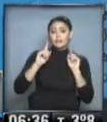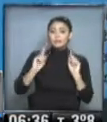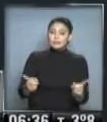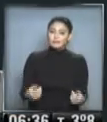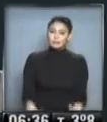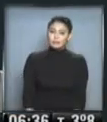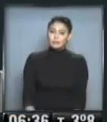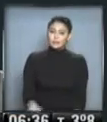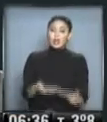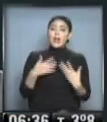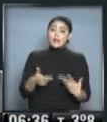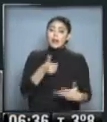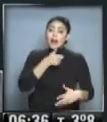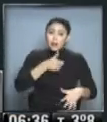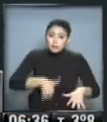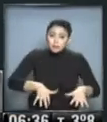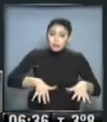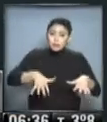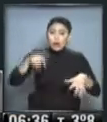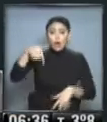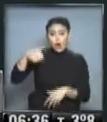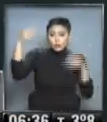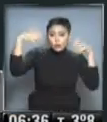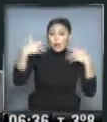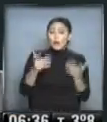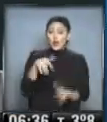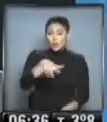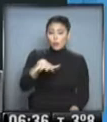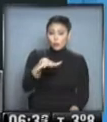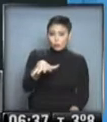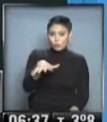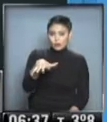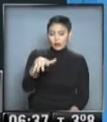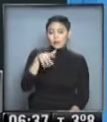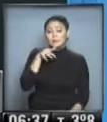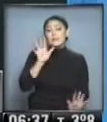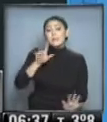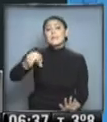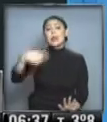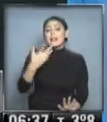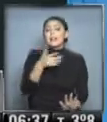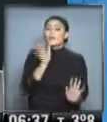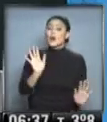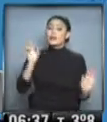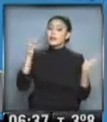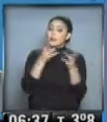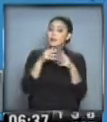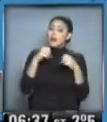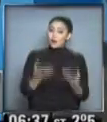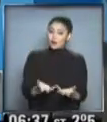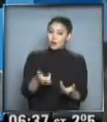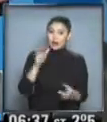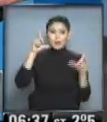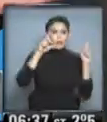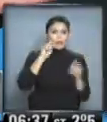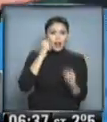favorables a que se produzca algo más de lluvia hoy. La tendencia, en principio, es que mañana vaya mejorando. Y qué linda foto